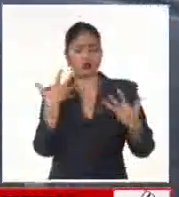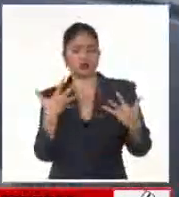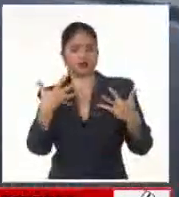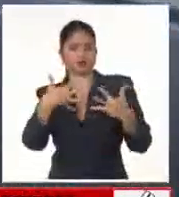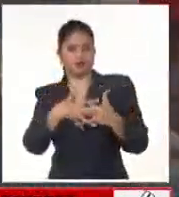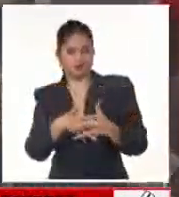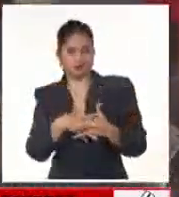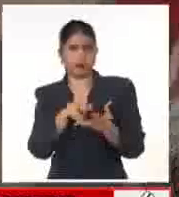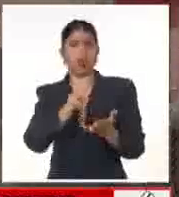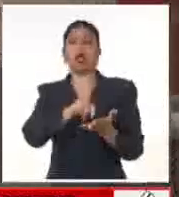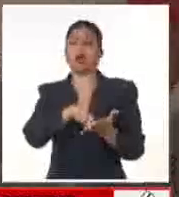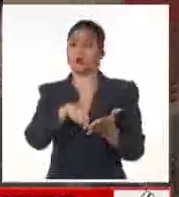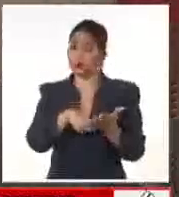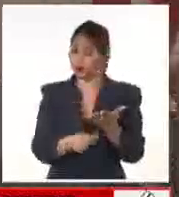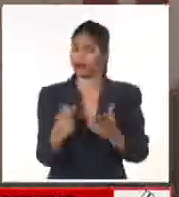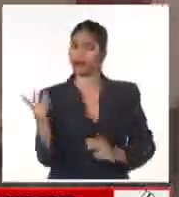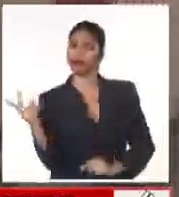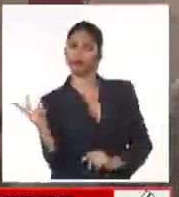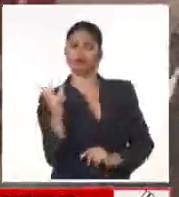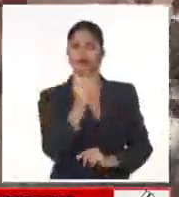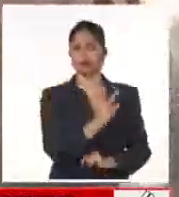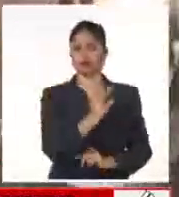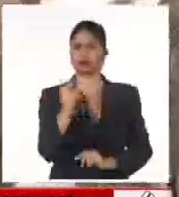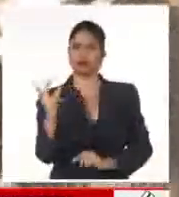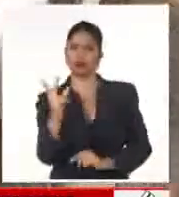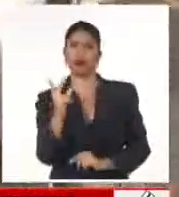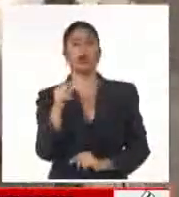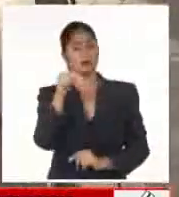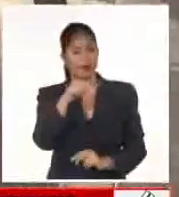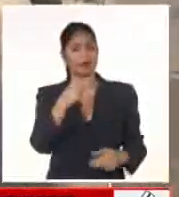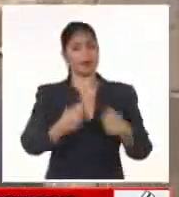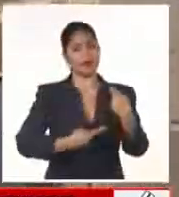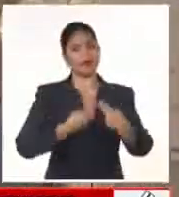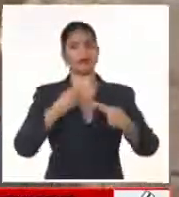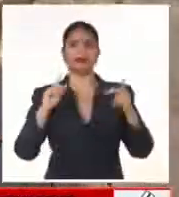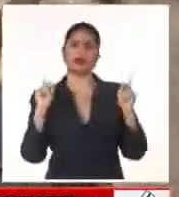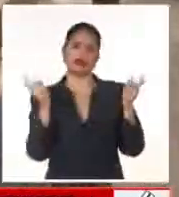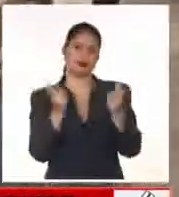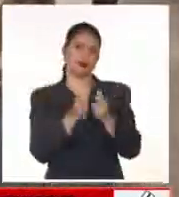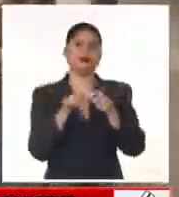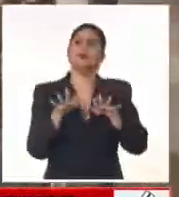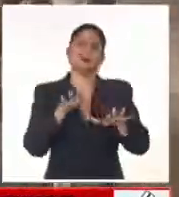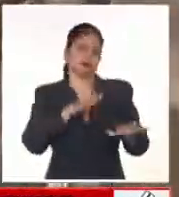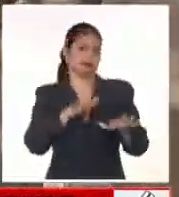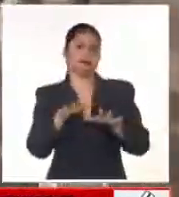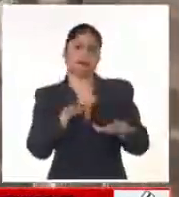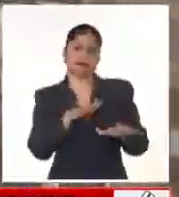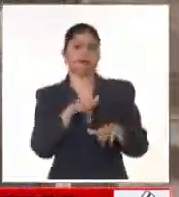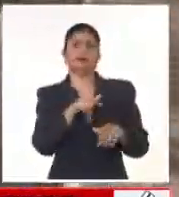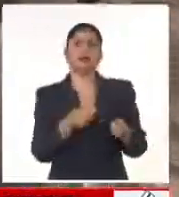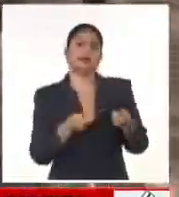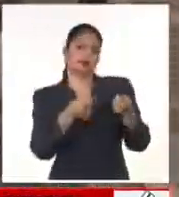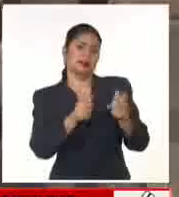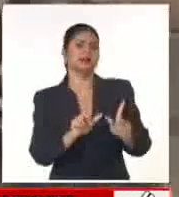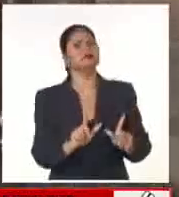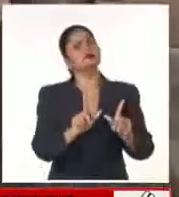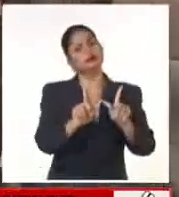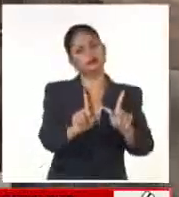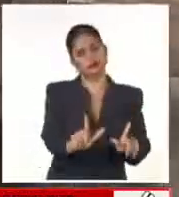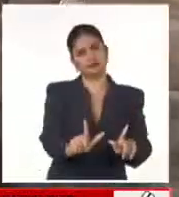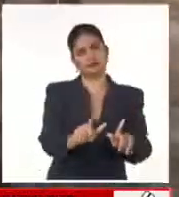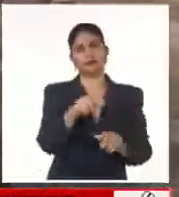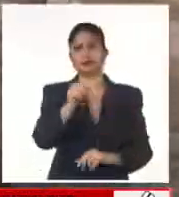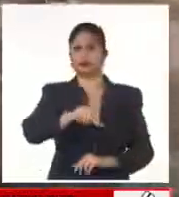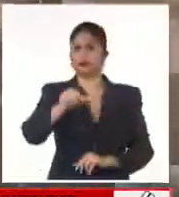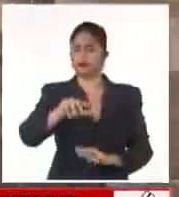firmado también para hacer de mayor lucidez. Ahí se van a entregar los dorsales los